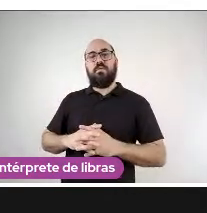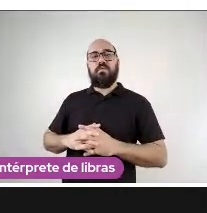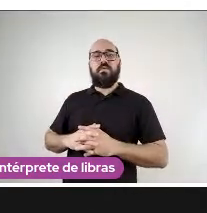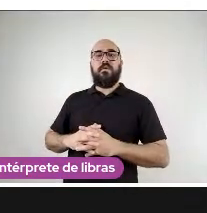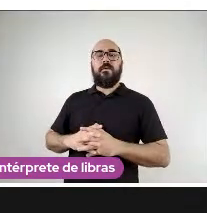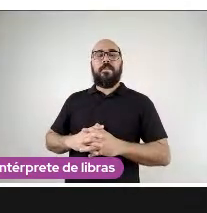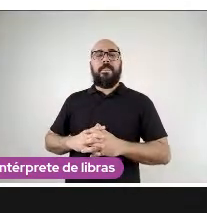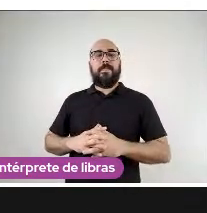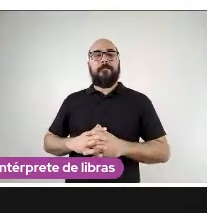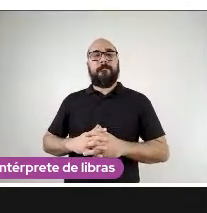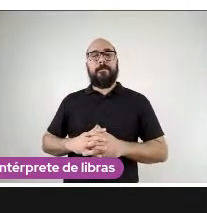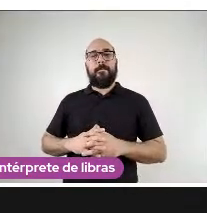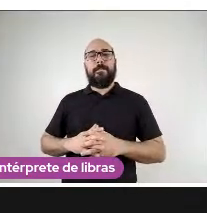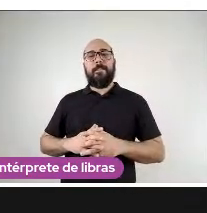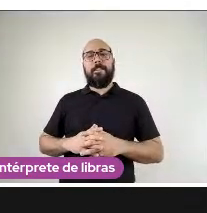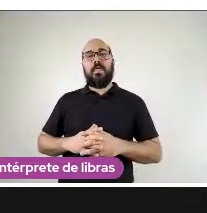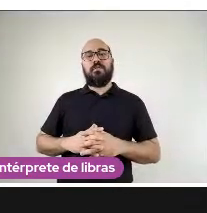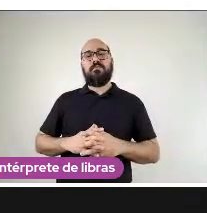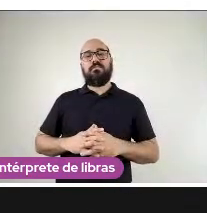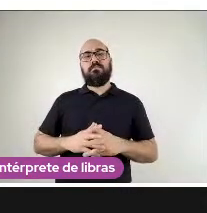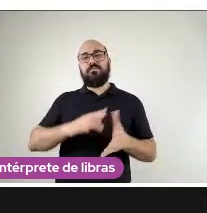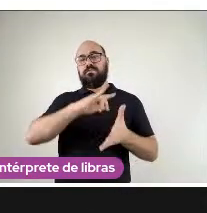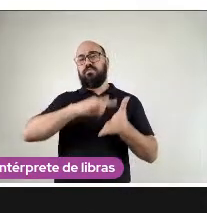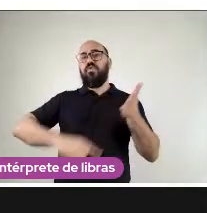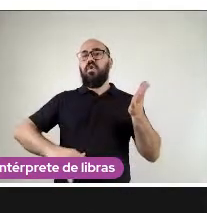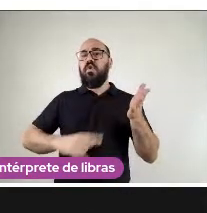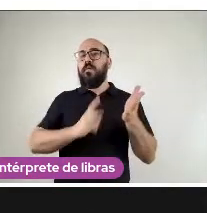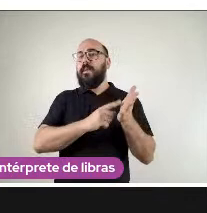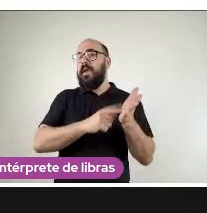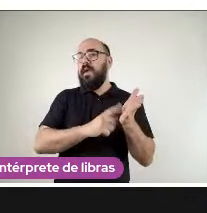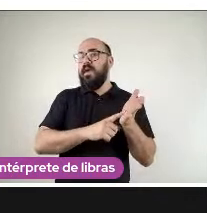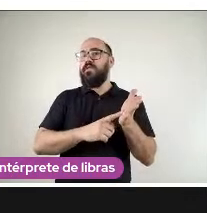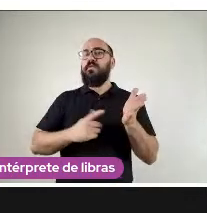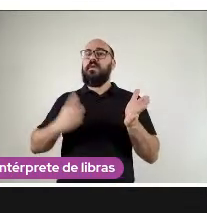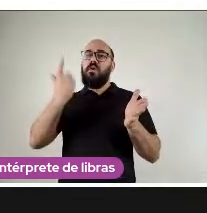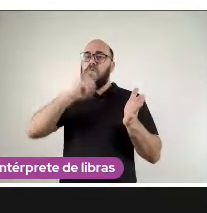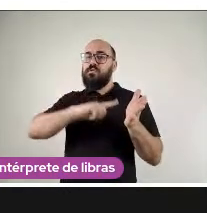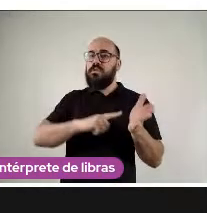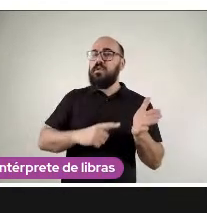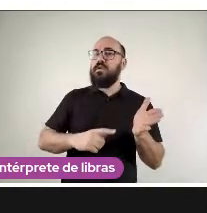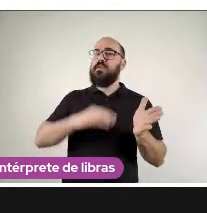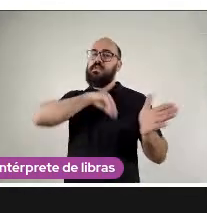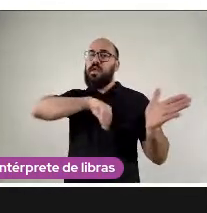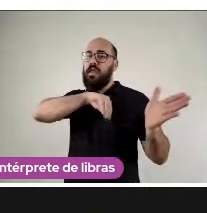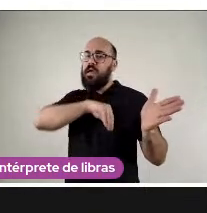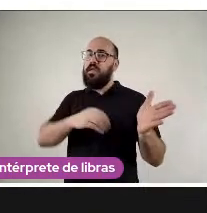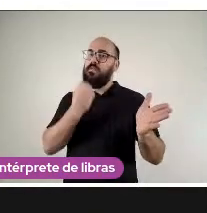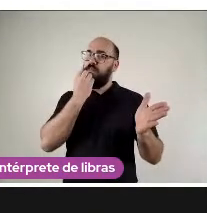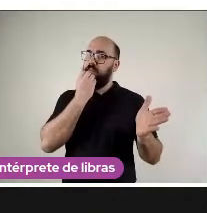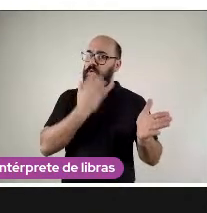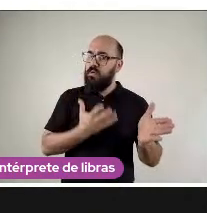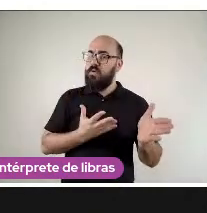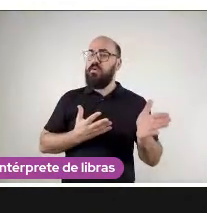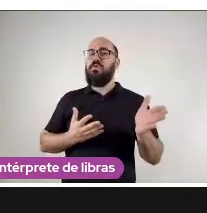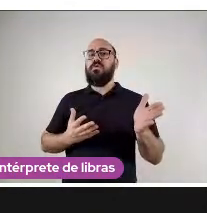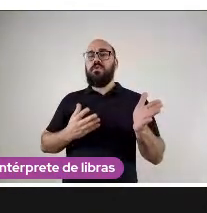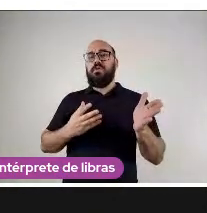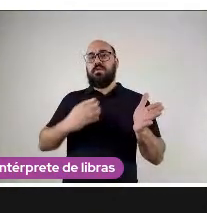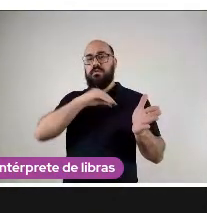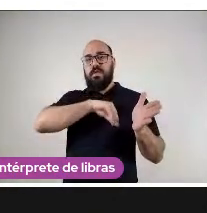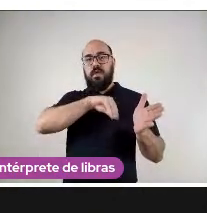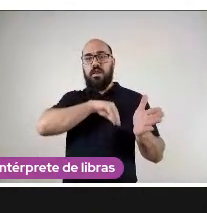que son como unos $300. Entre un 6 y un 20% del producto final se acaban quedando el pescador. El resto es lo que